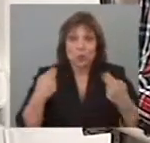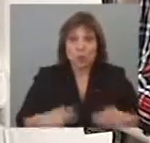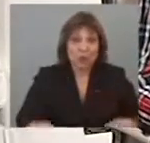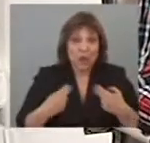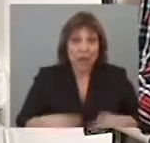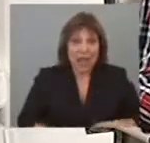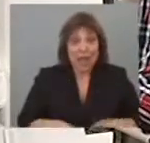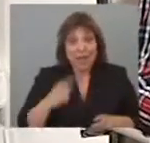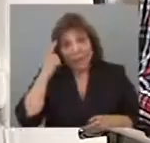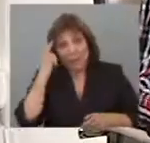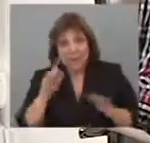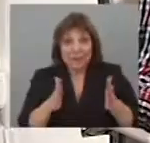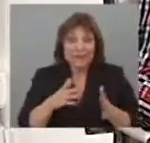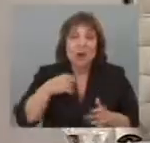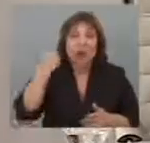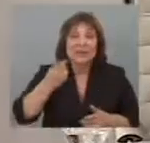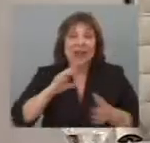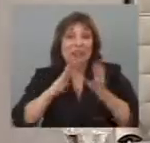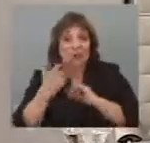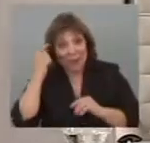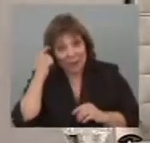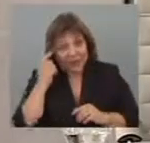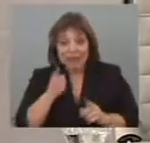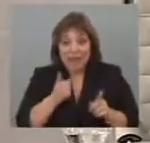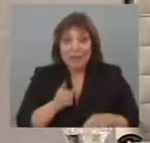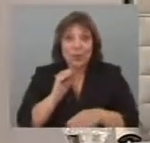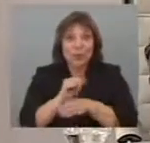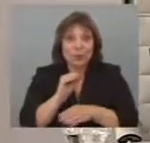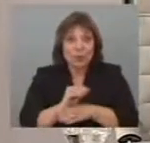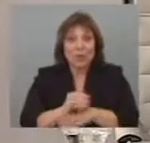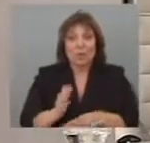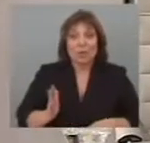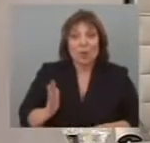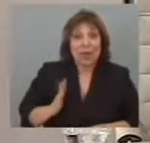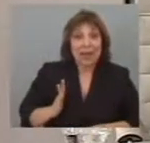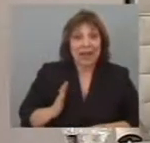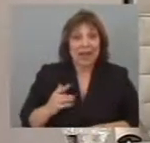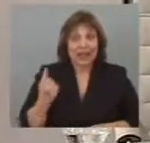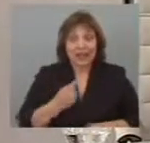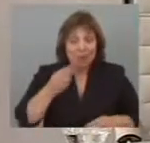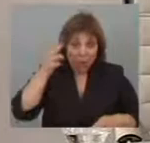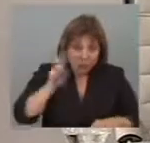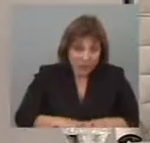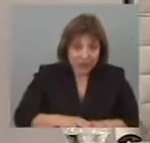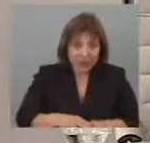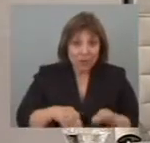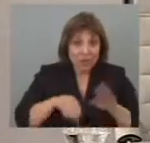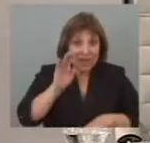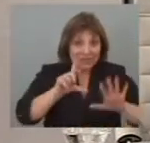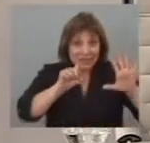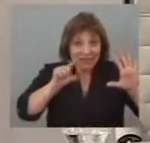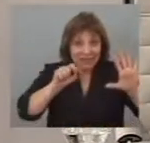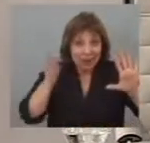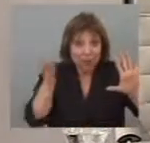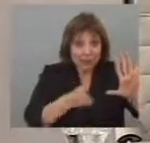es algún otro motivo. Sí, pasa ese tema cultural, ¿verdad? Que es que las mujeres que murieron en más de un